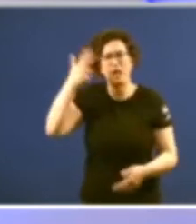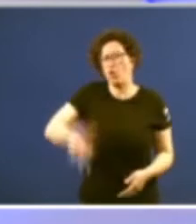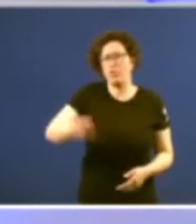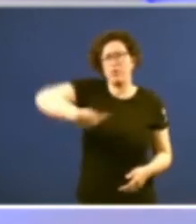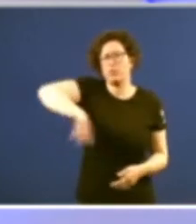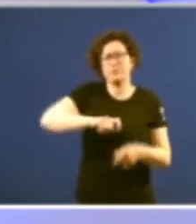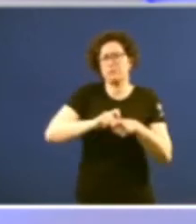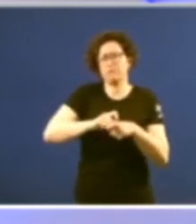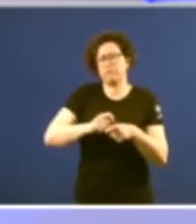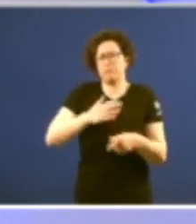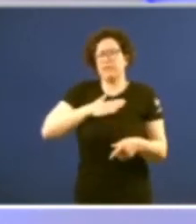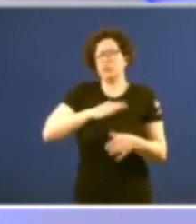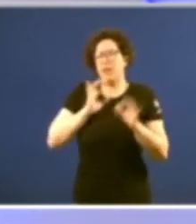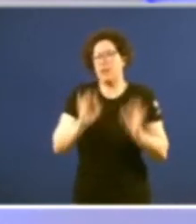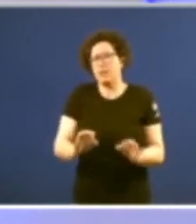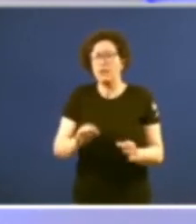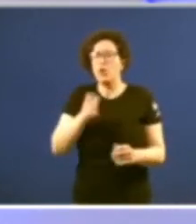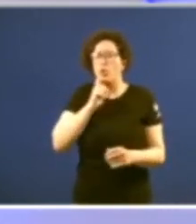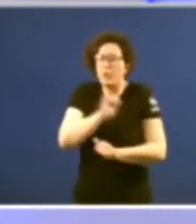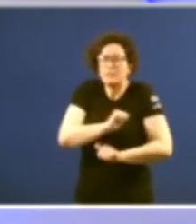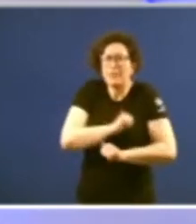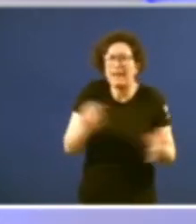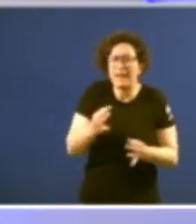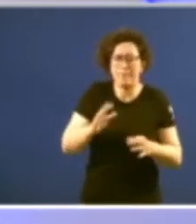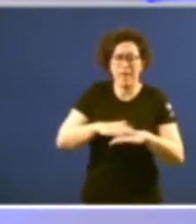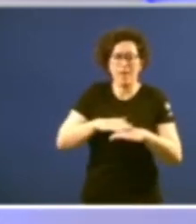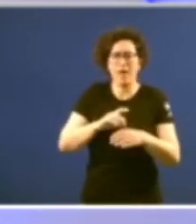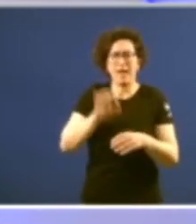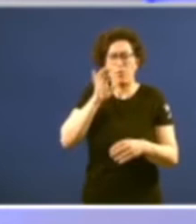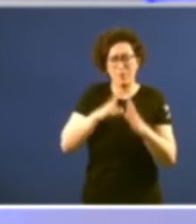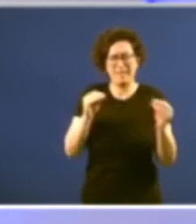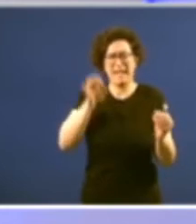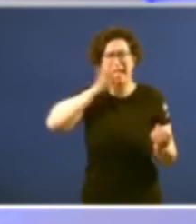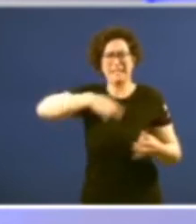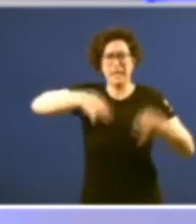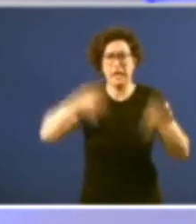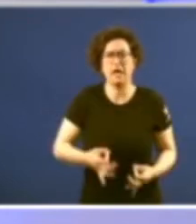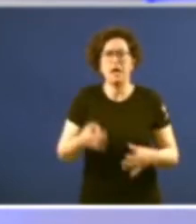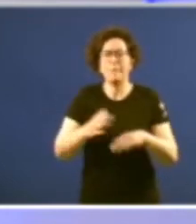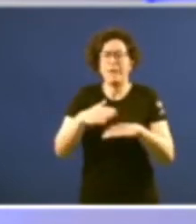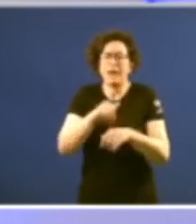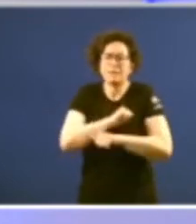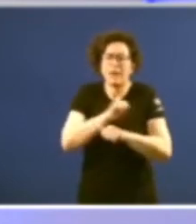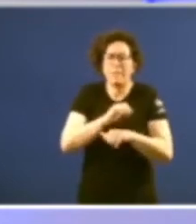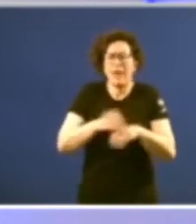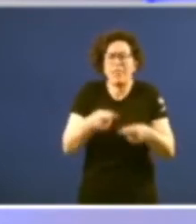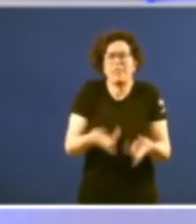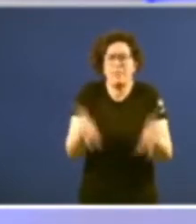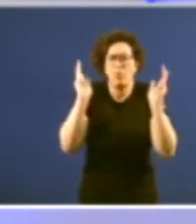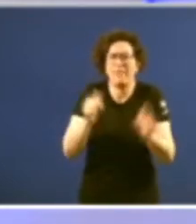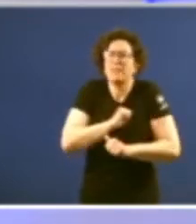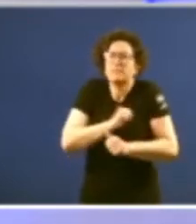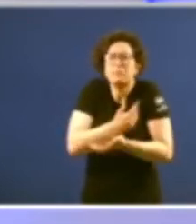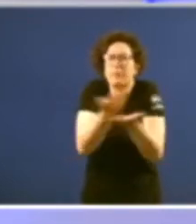personalidade que se espera para galleguizar a universidade que se espera para democratizarla que se